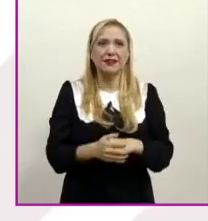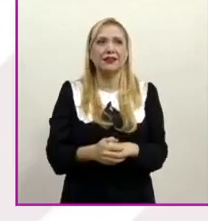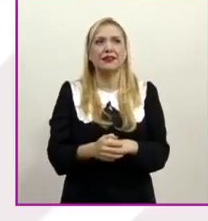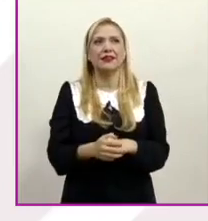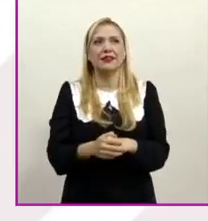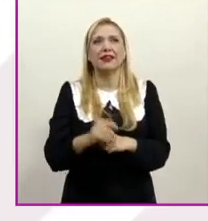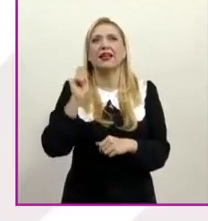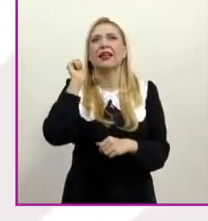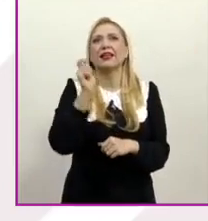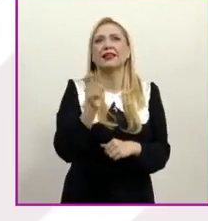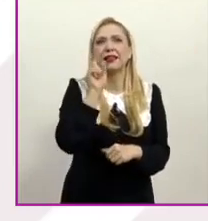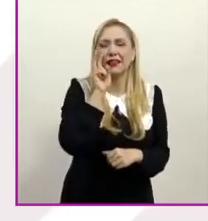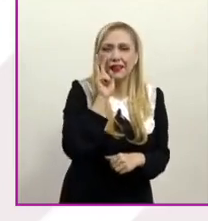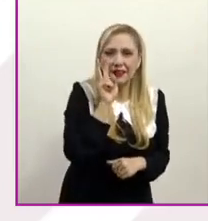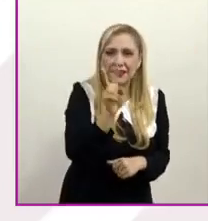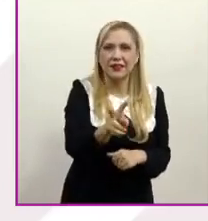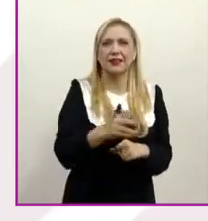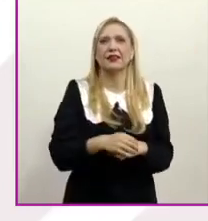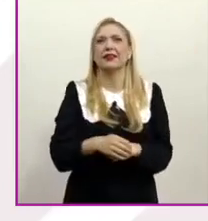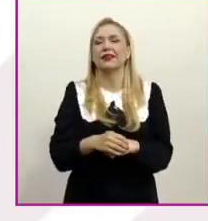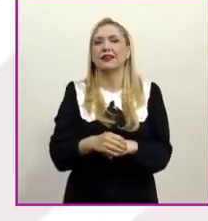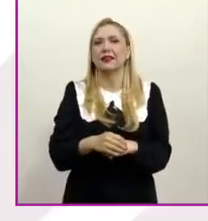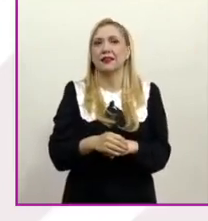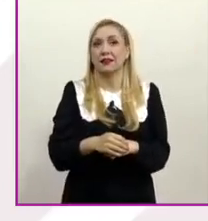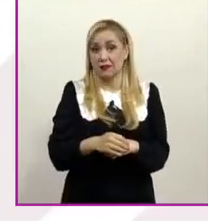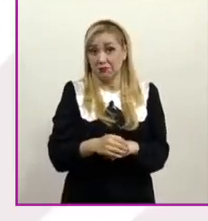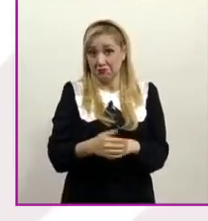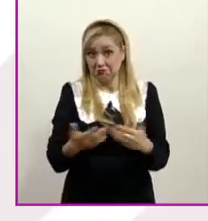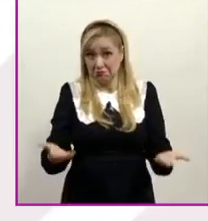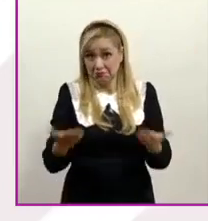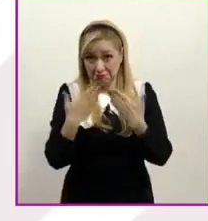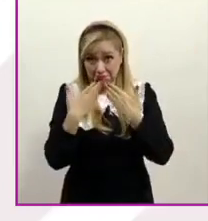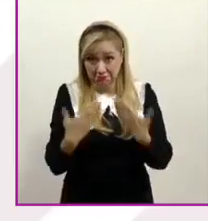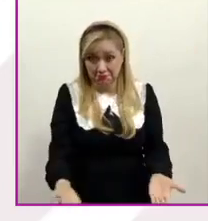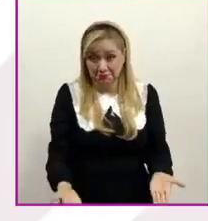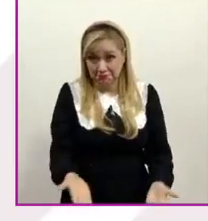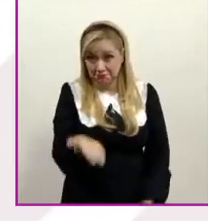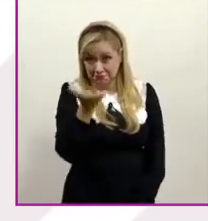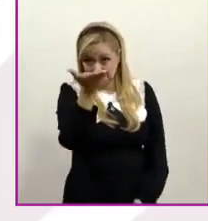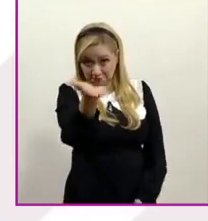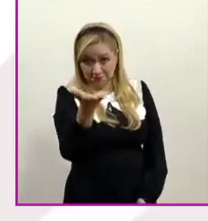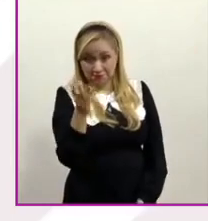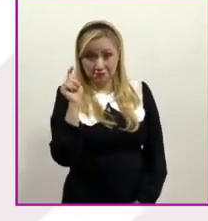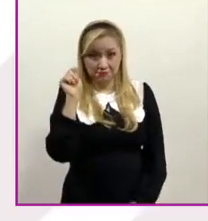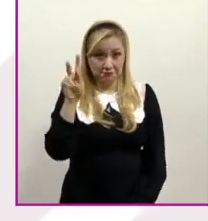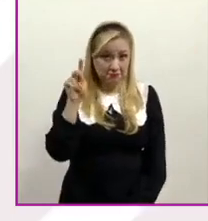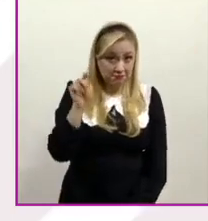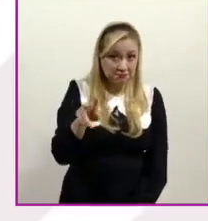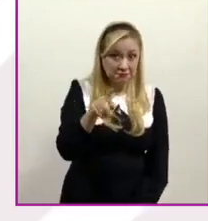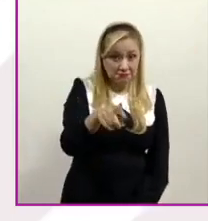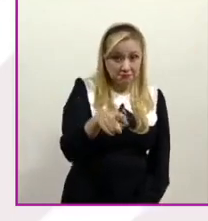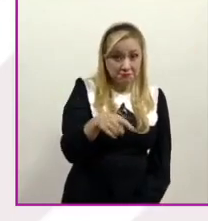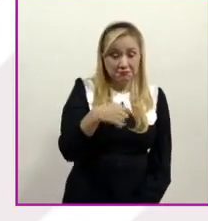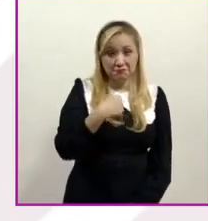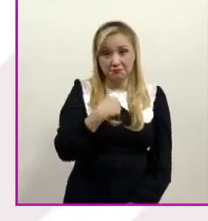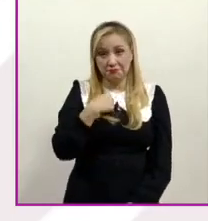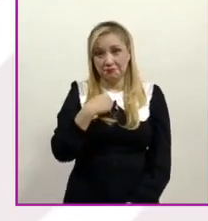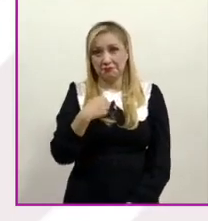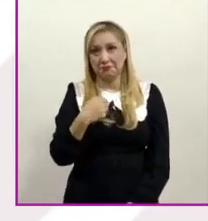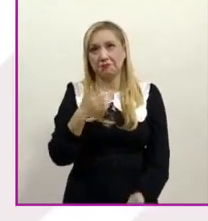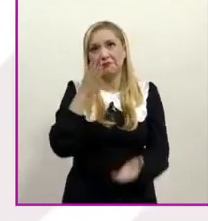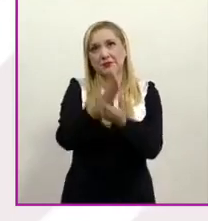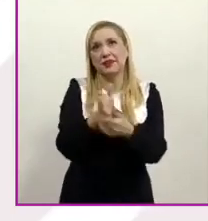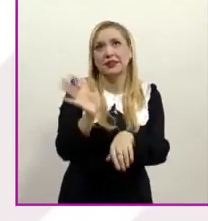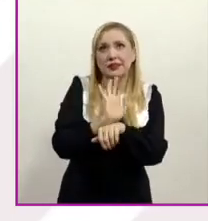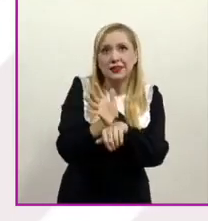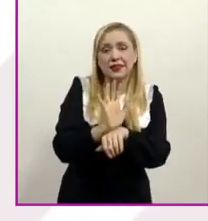contenidos estamos viendo? ¿Qué tipo de contenidos estamos avalando a través de nuestra participación como audiencia? Ir al cine,